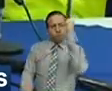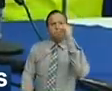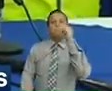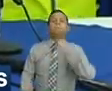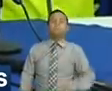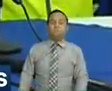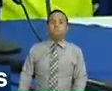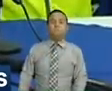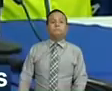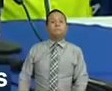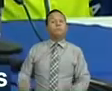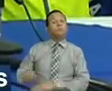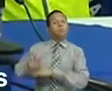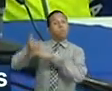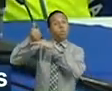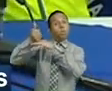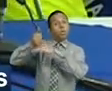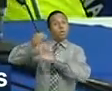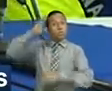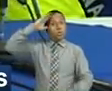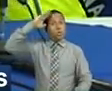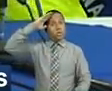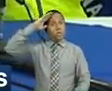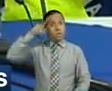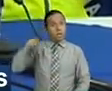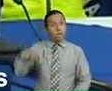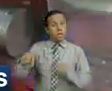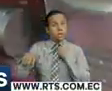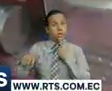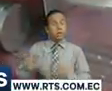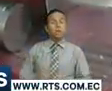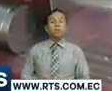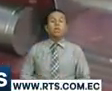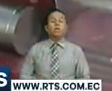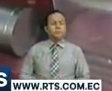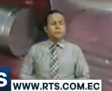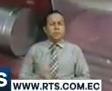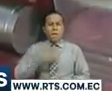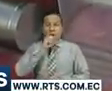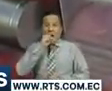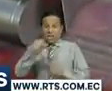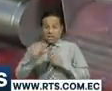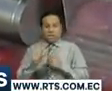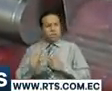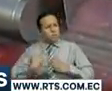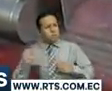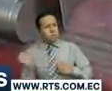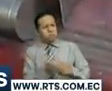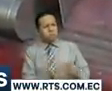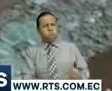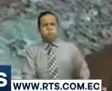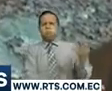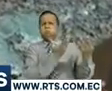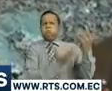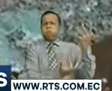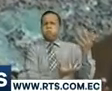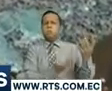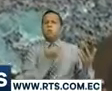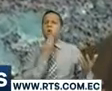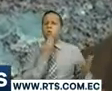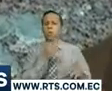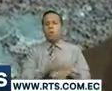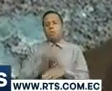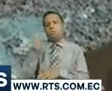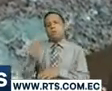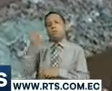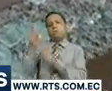El comandante de la zona 8 de policía manifestó que la dinamita utilizada sería de fabricación artesanal,